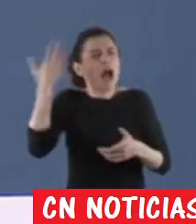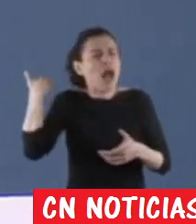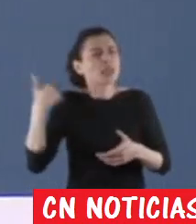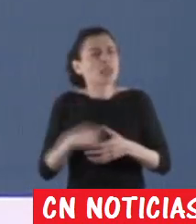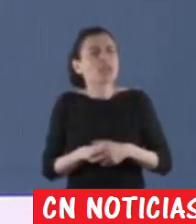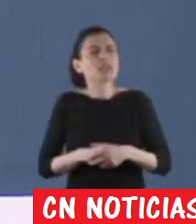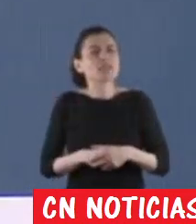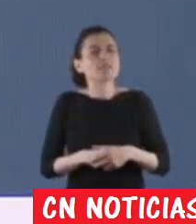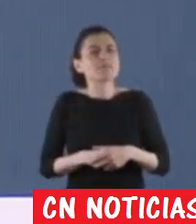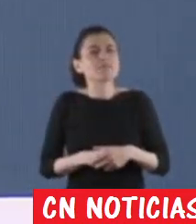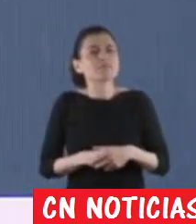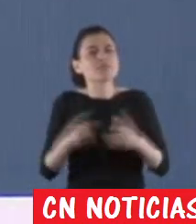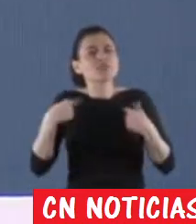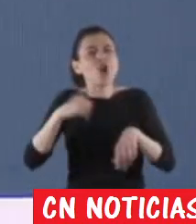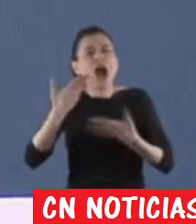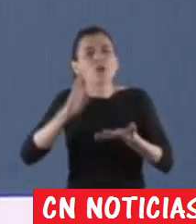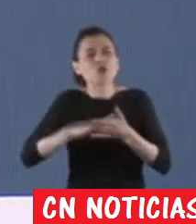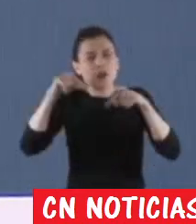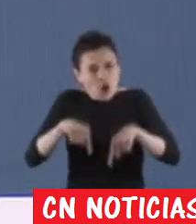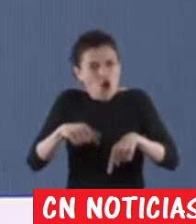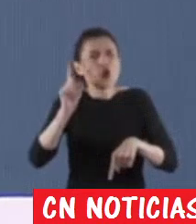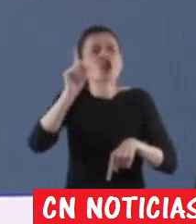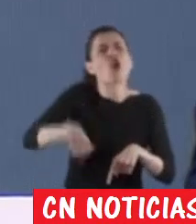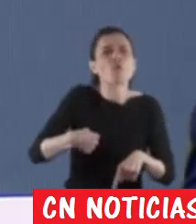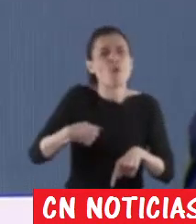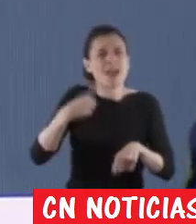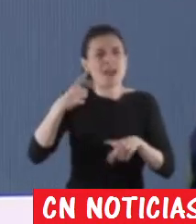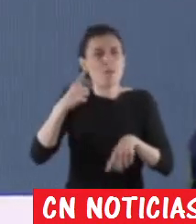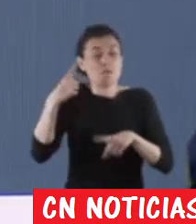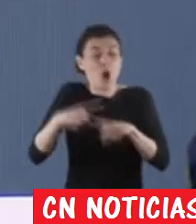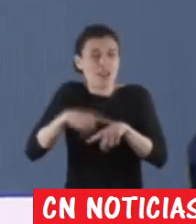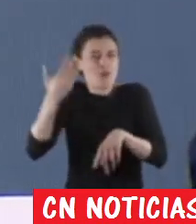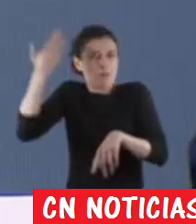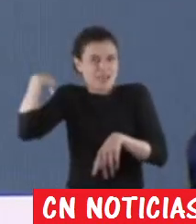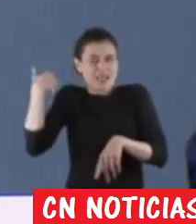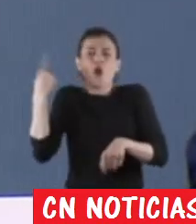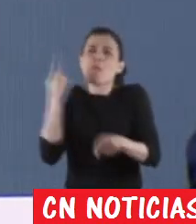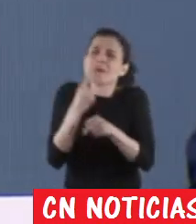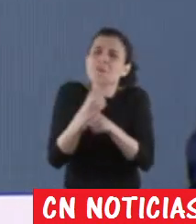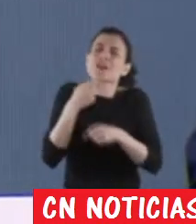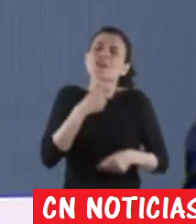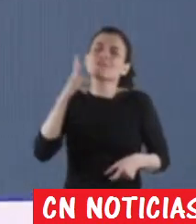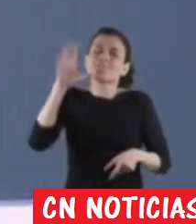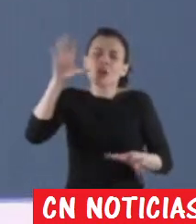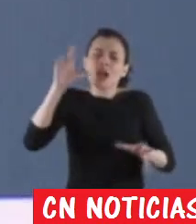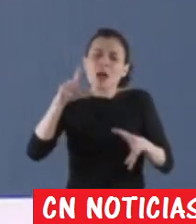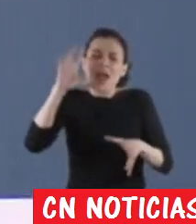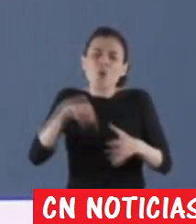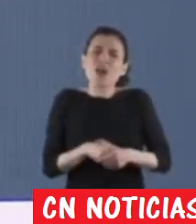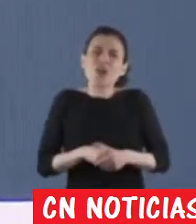nos llevaron a este lugar y a este momento. Primero voy a recordar a Alberto ahí